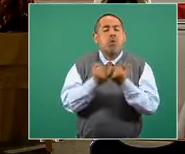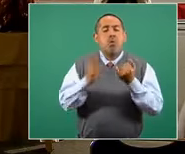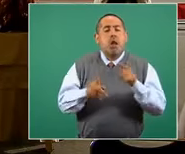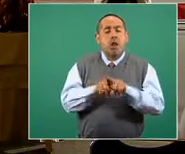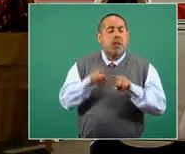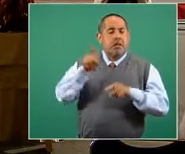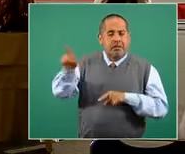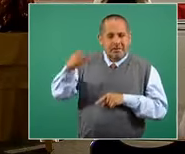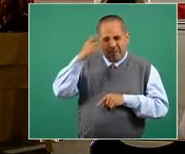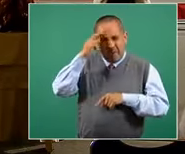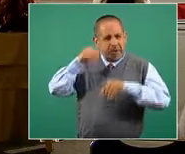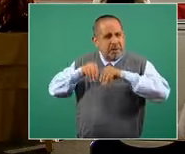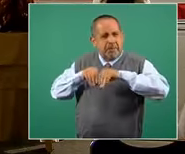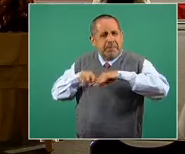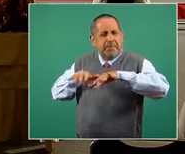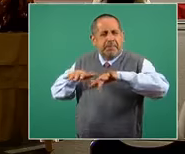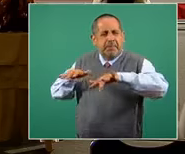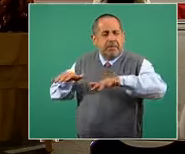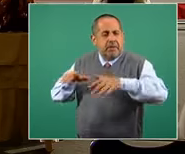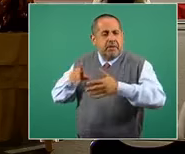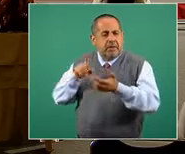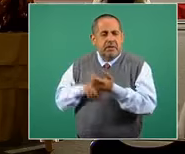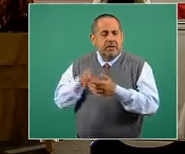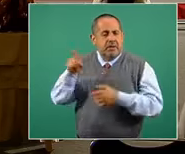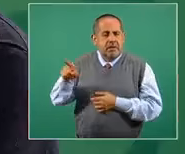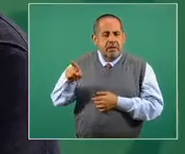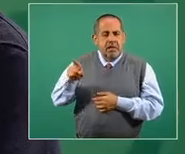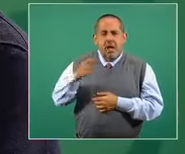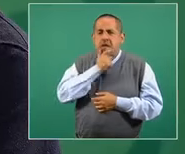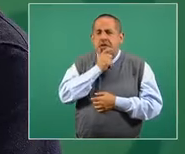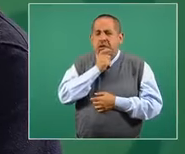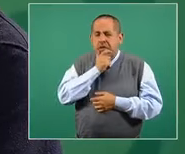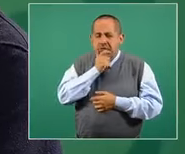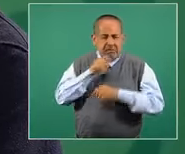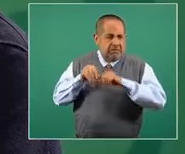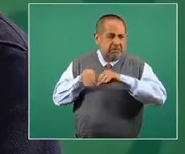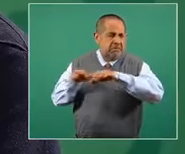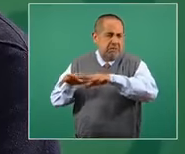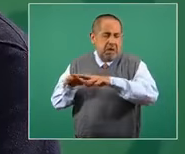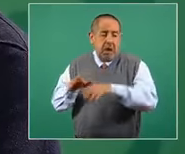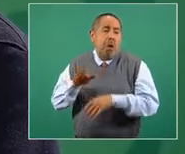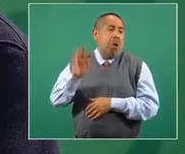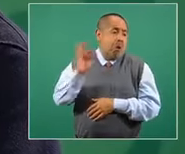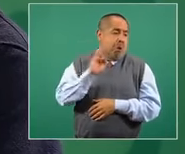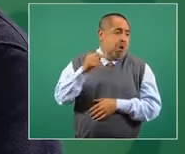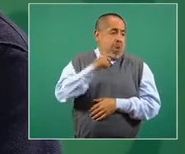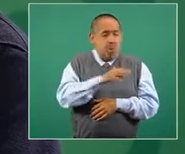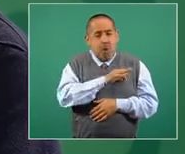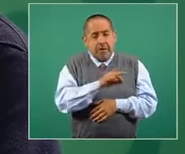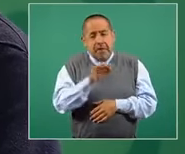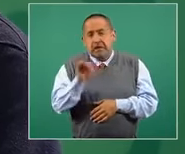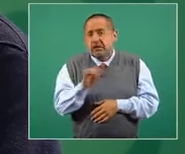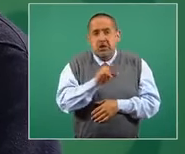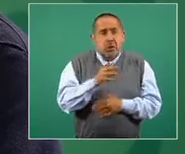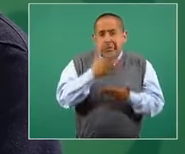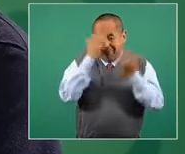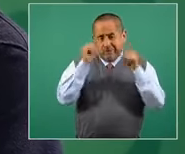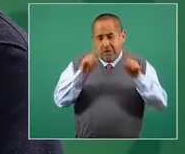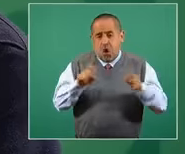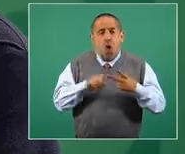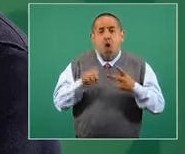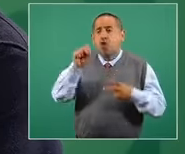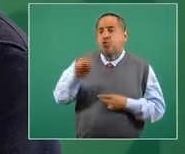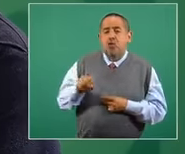que circuló y se diseminó en el Reino Unido, que sucedió en Sudáfrica,